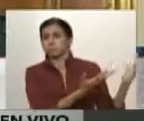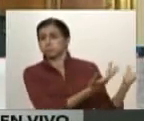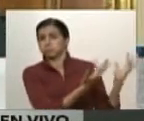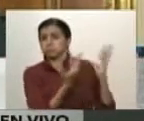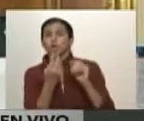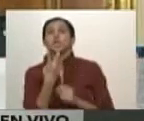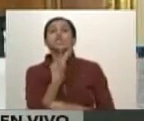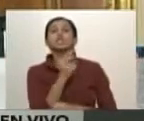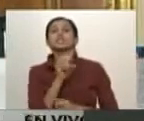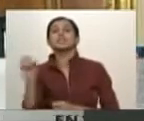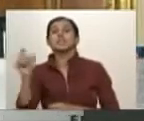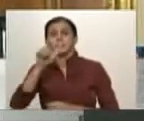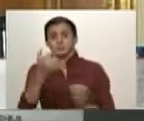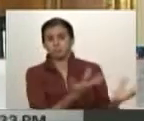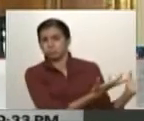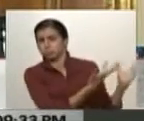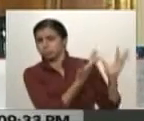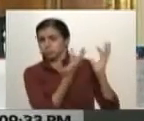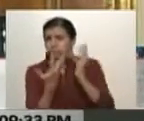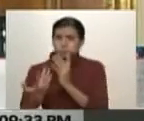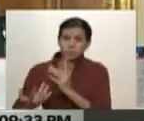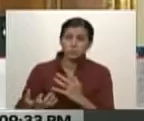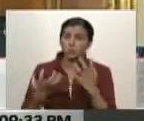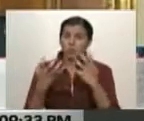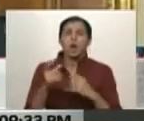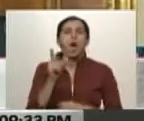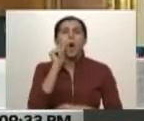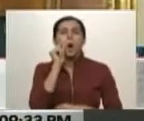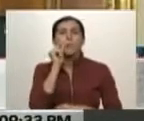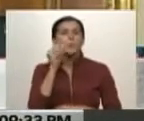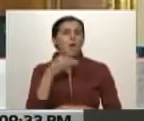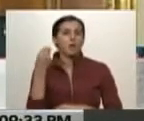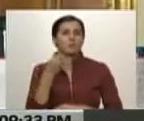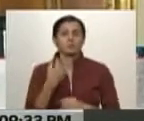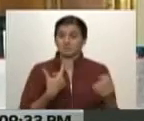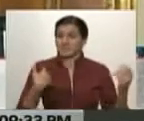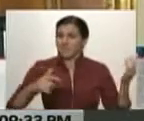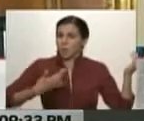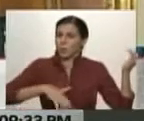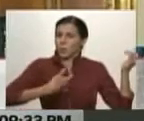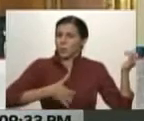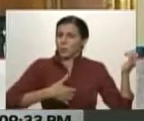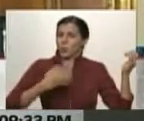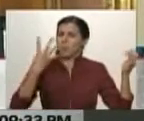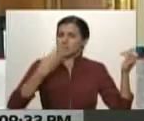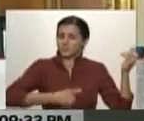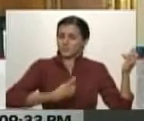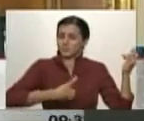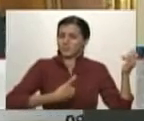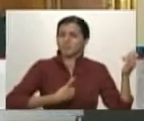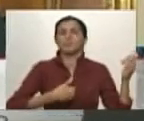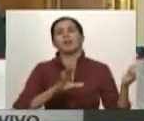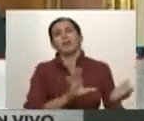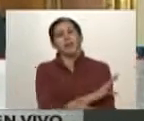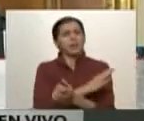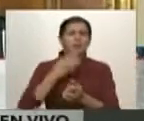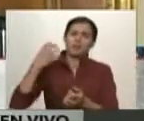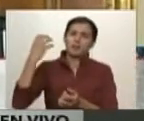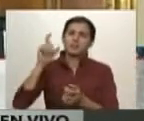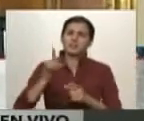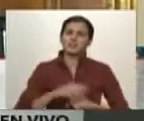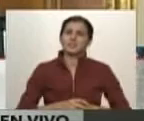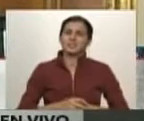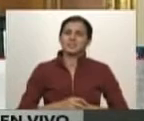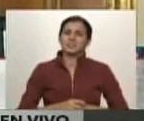personas no sé si imágenes por allí y salió un muchacho muy joven con un 4 y me cantó una canción por ahí anda